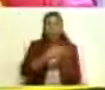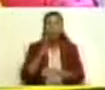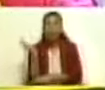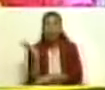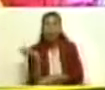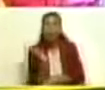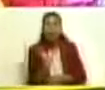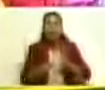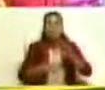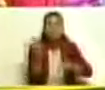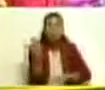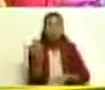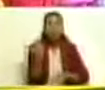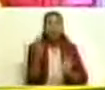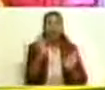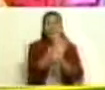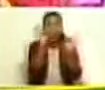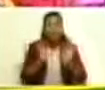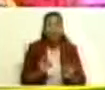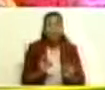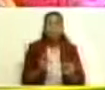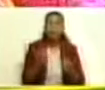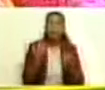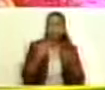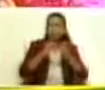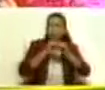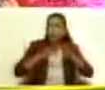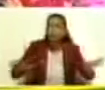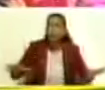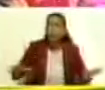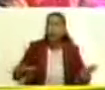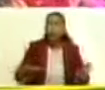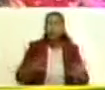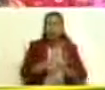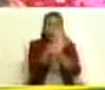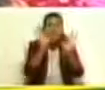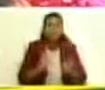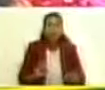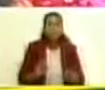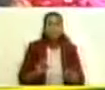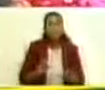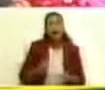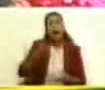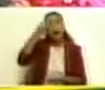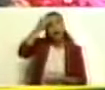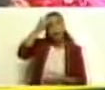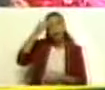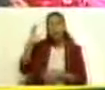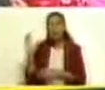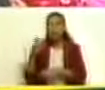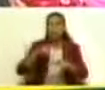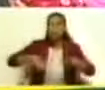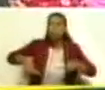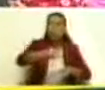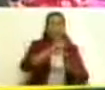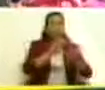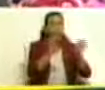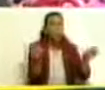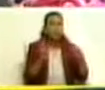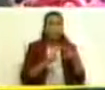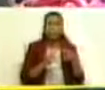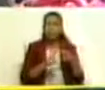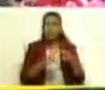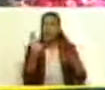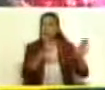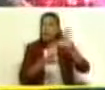un nuevo modelo de exportación, la expansión de una doctrina bolivariana en el campo de la educación,